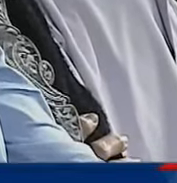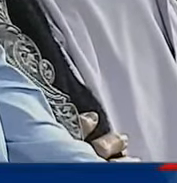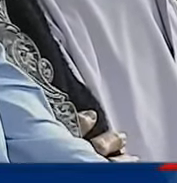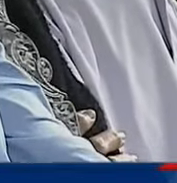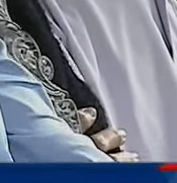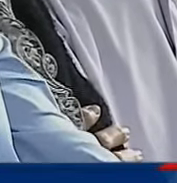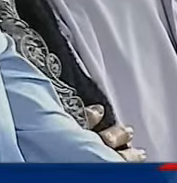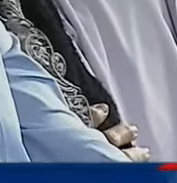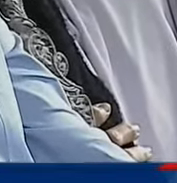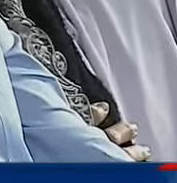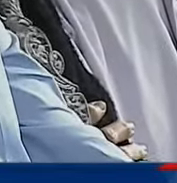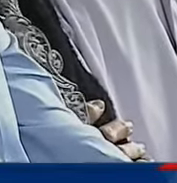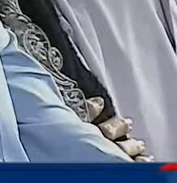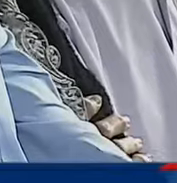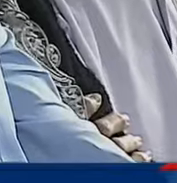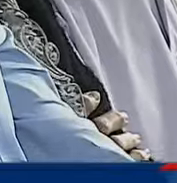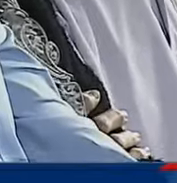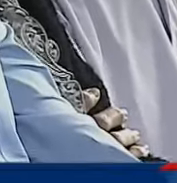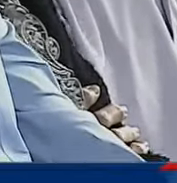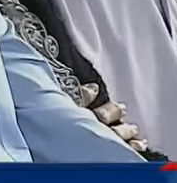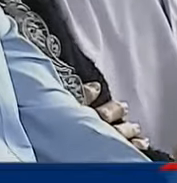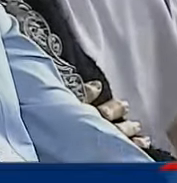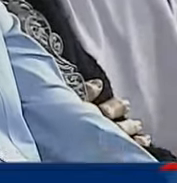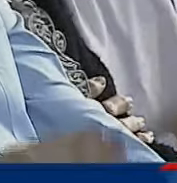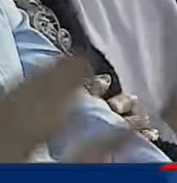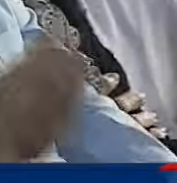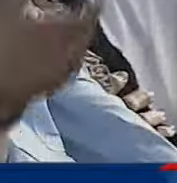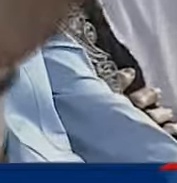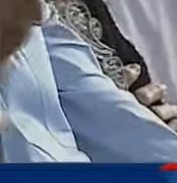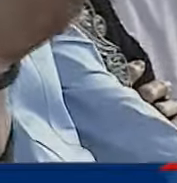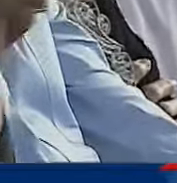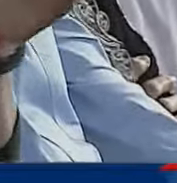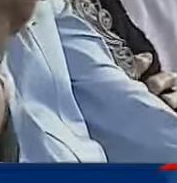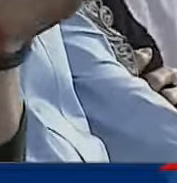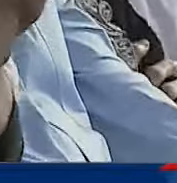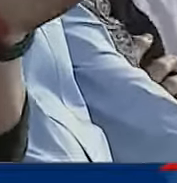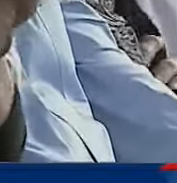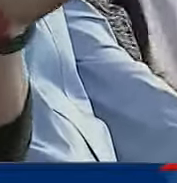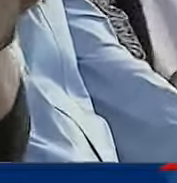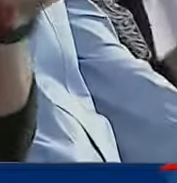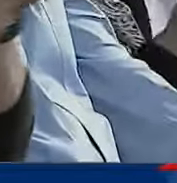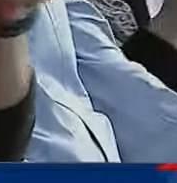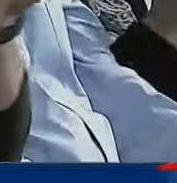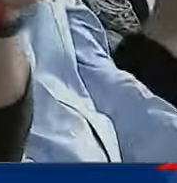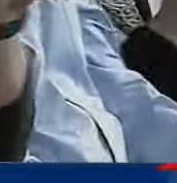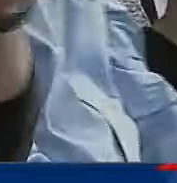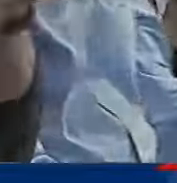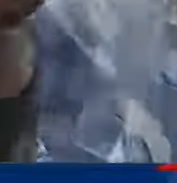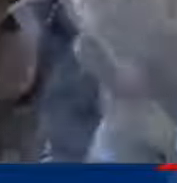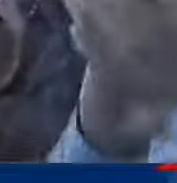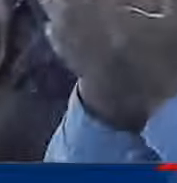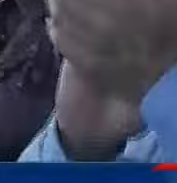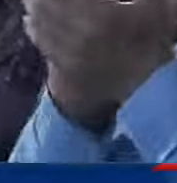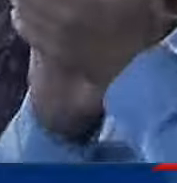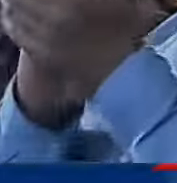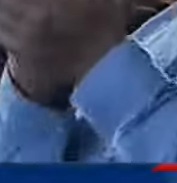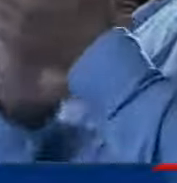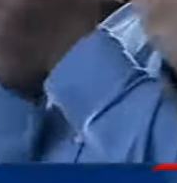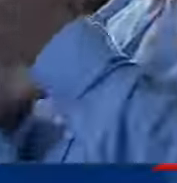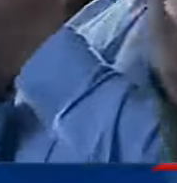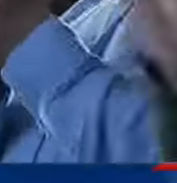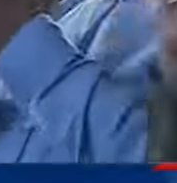en estos centros de conocimiento y con los semilleros científicos. Y para que haya semilleros científicos,